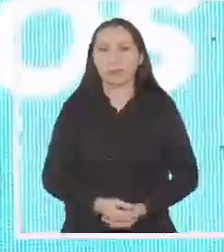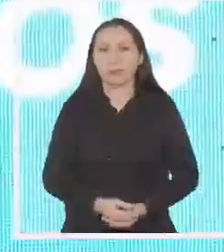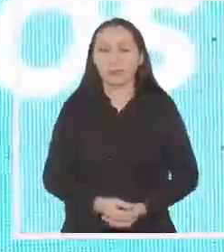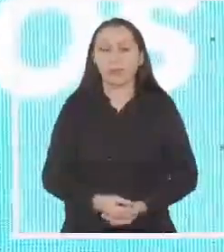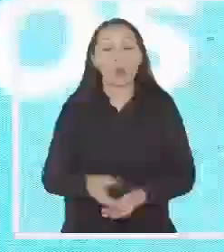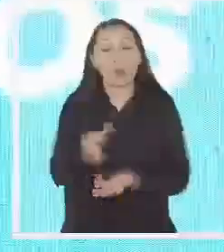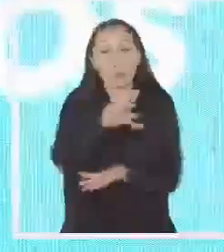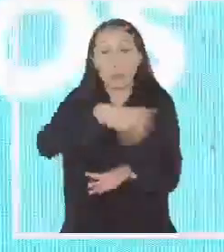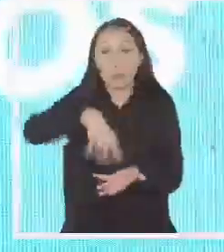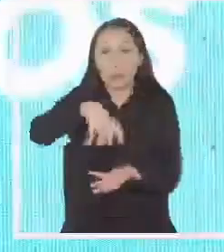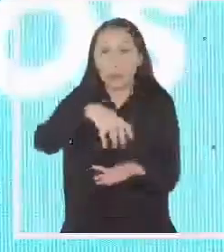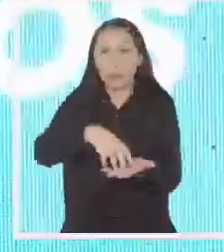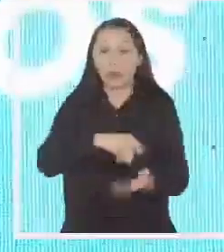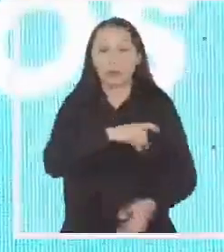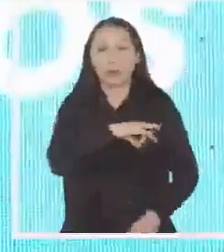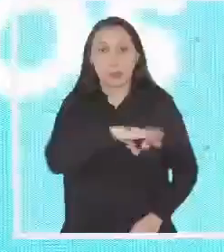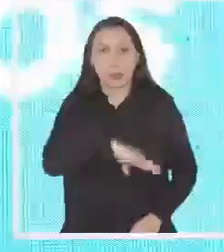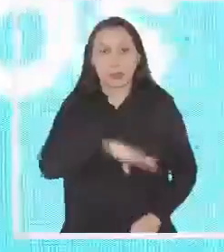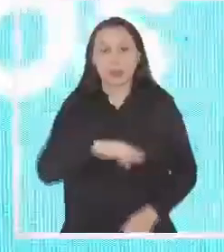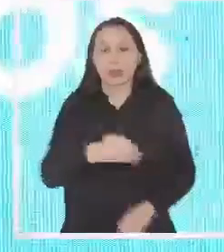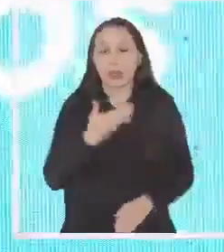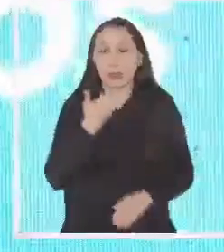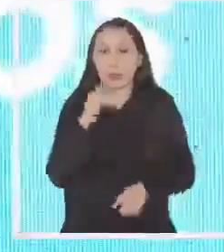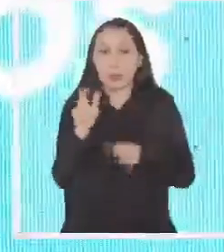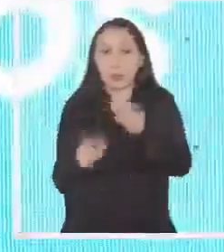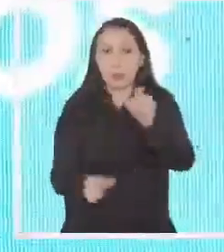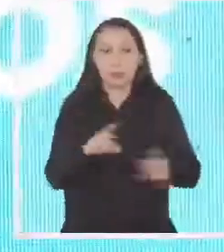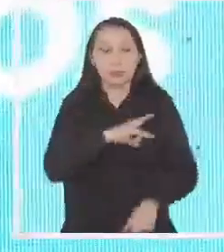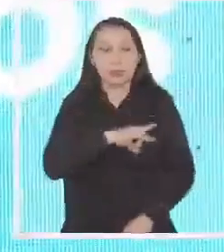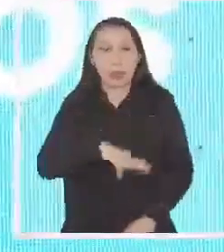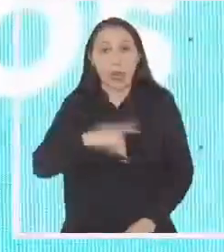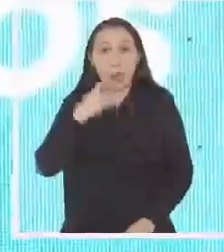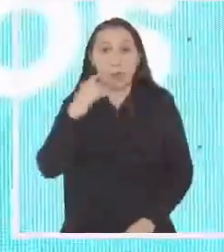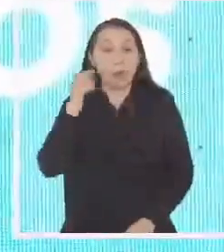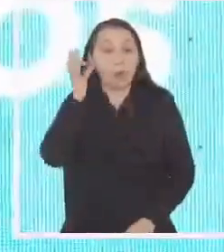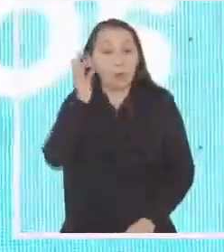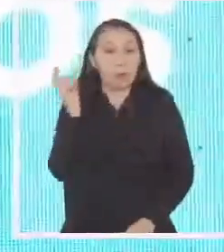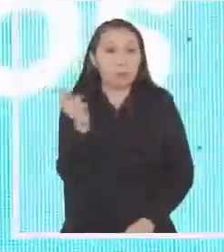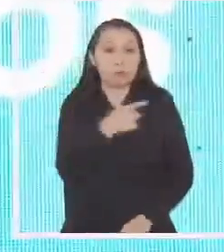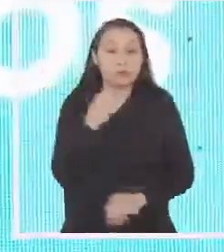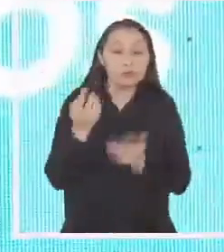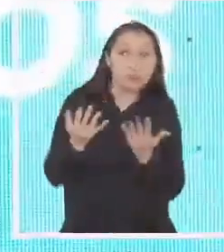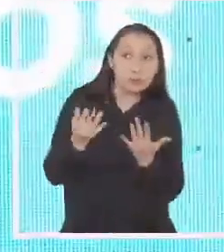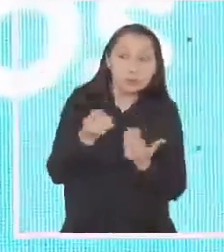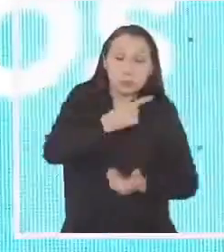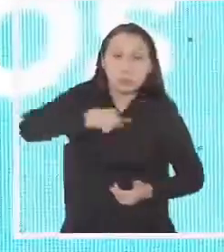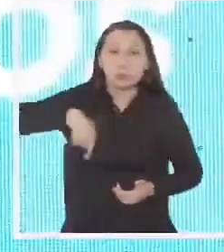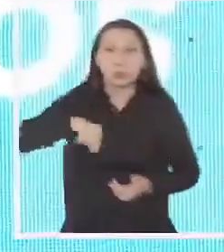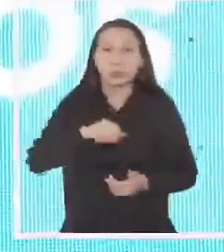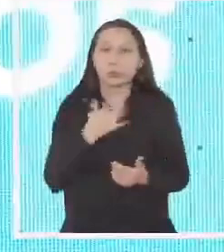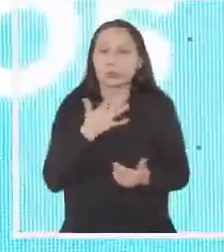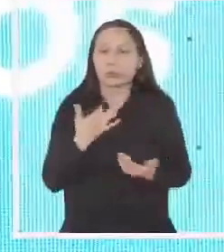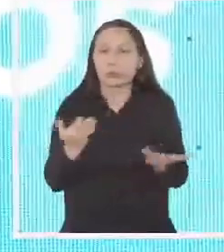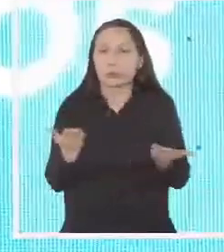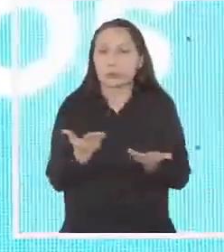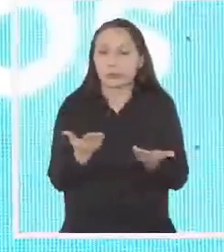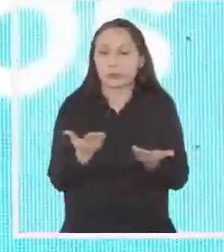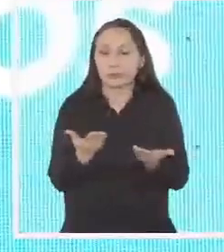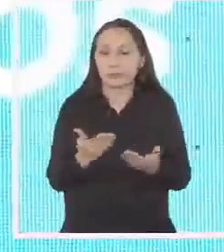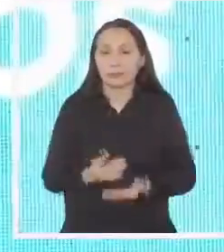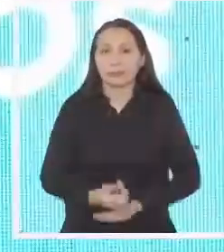lo que el pueblo de Chile y lo que los chilenos y chilenas esperan de todos nosotros es